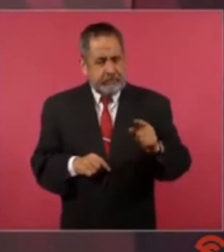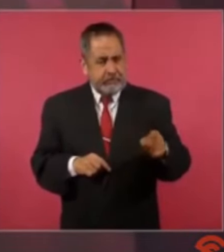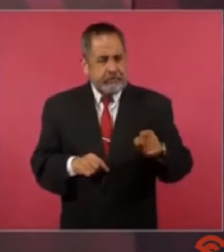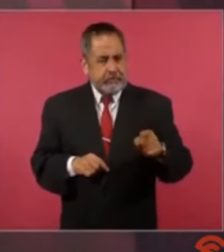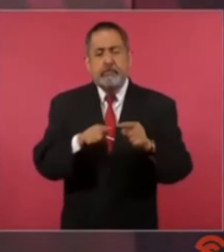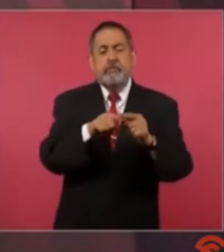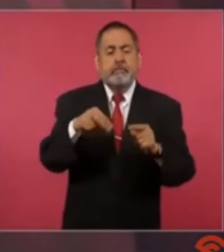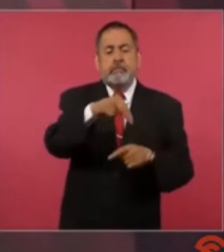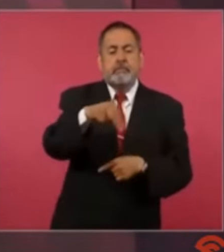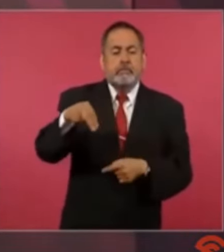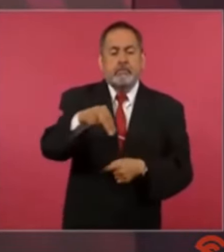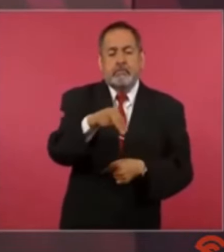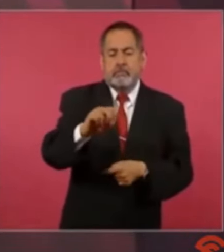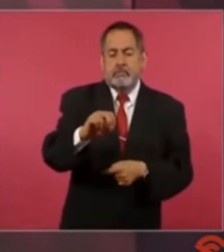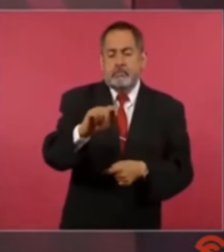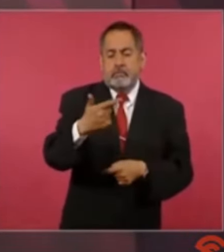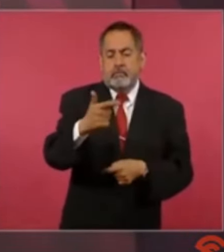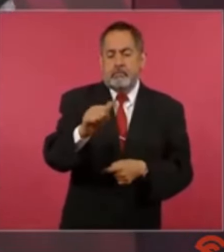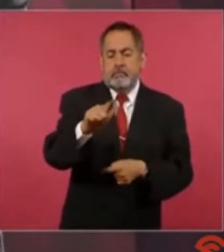Nogales,